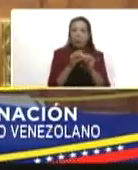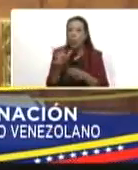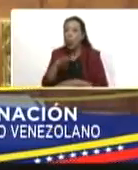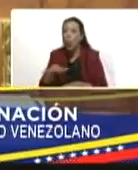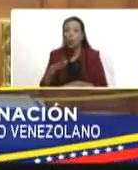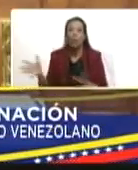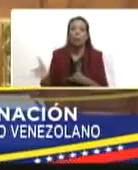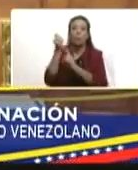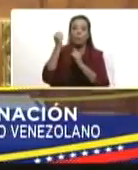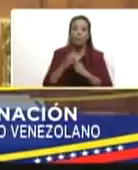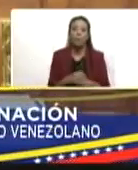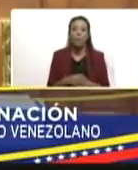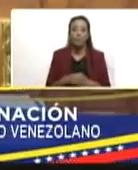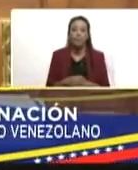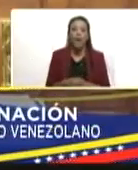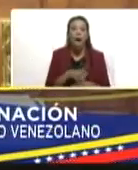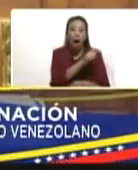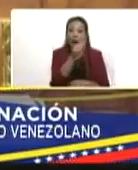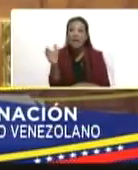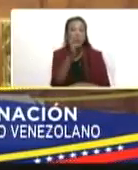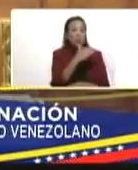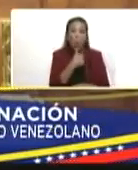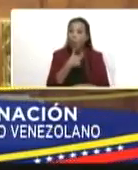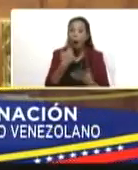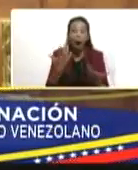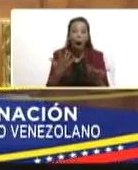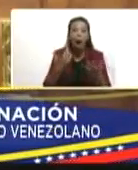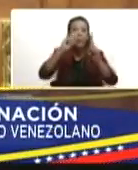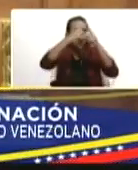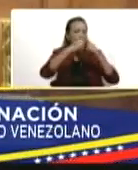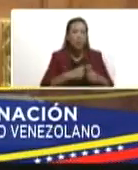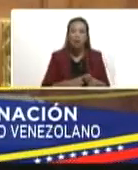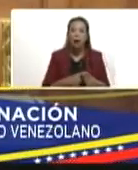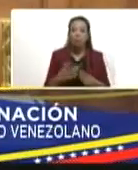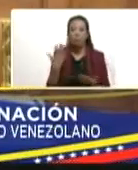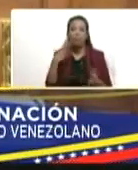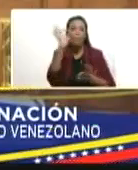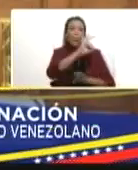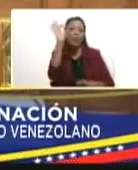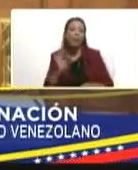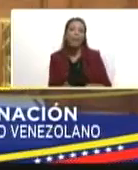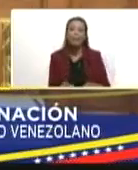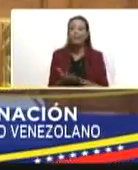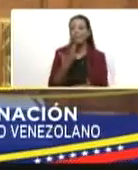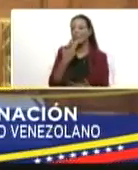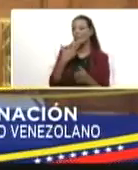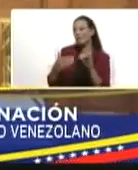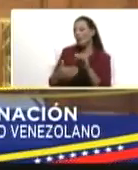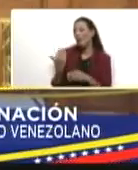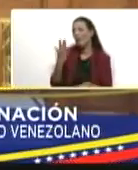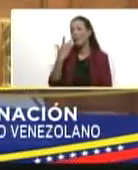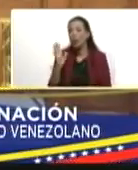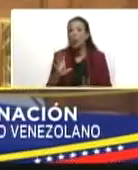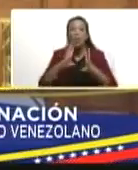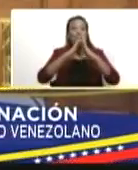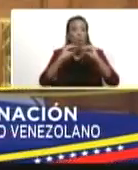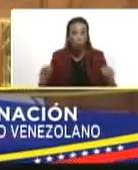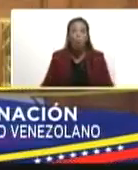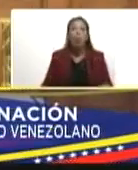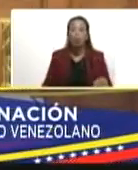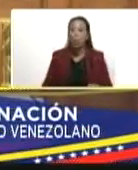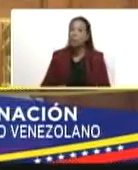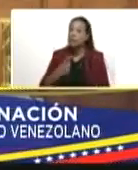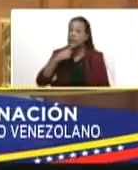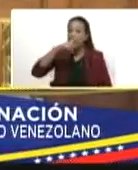nuestra patria acá No hay número pequeño ni indicadores modestos todo nos ha